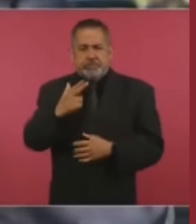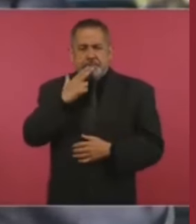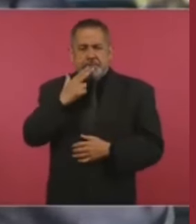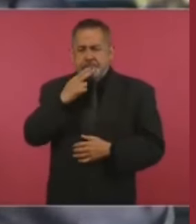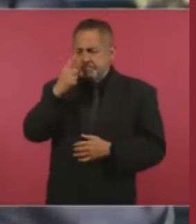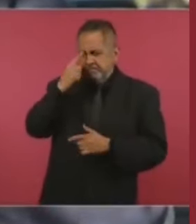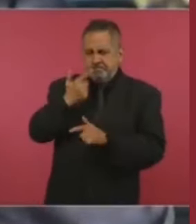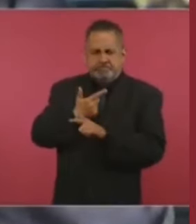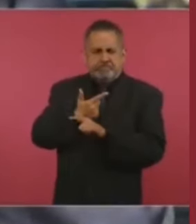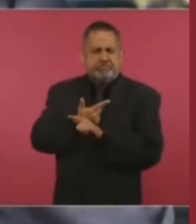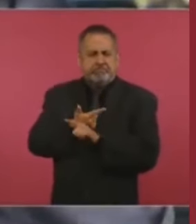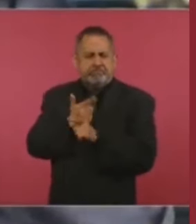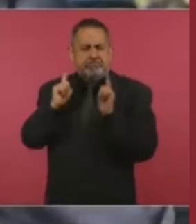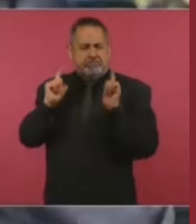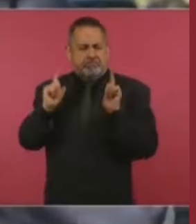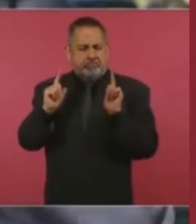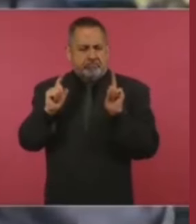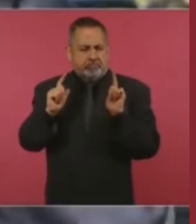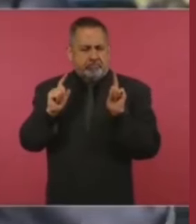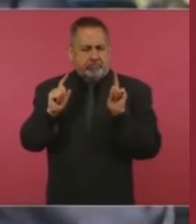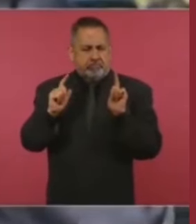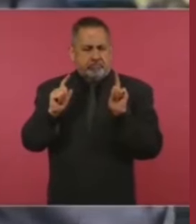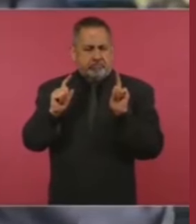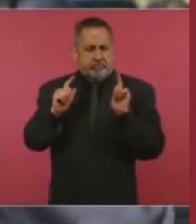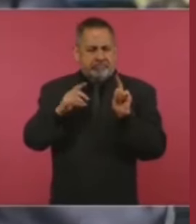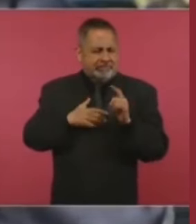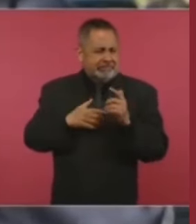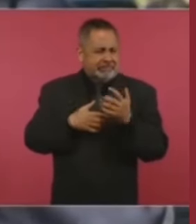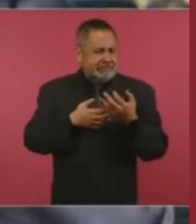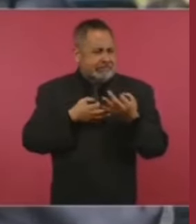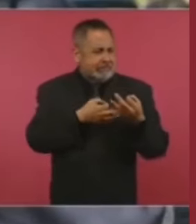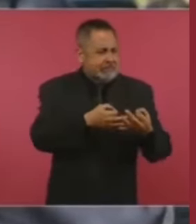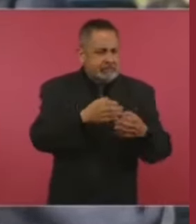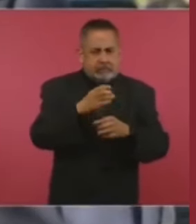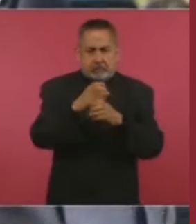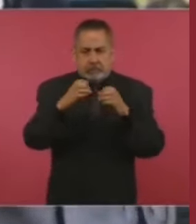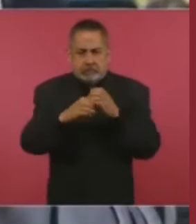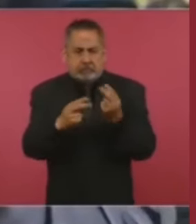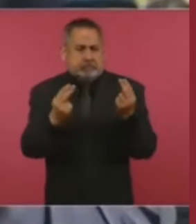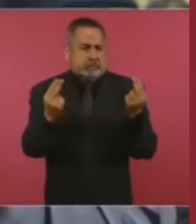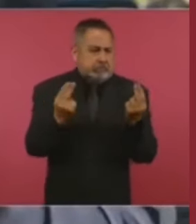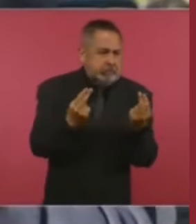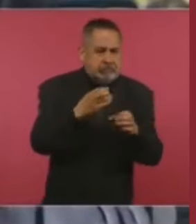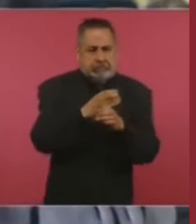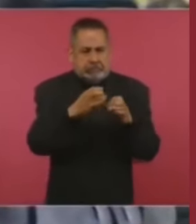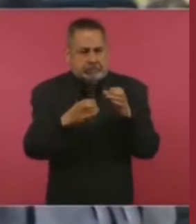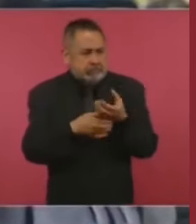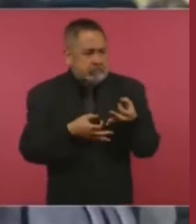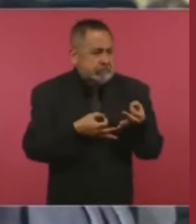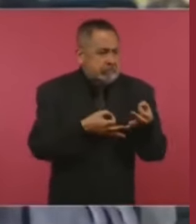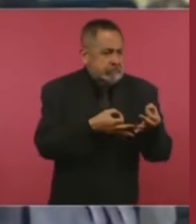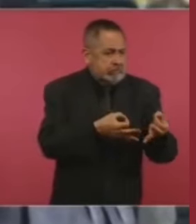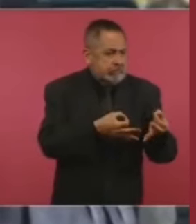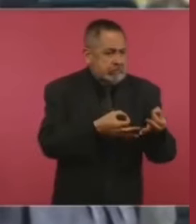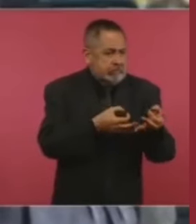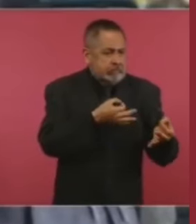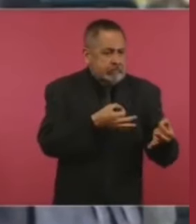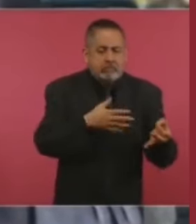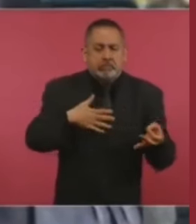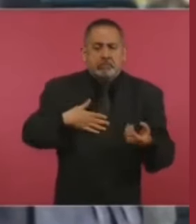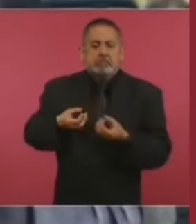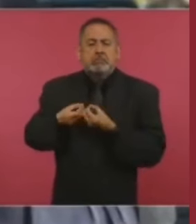queridos juntos podemos hacer la diferencia Gracias por acompañarnos en este programa y por ser parte de